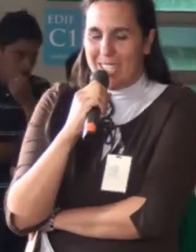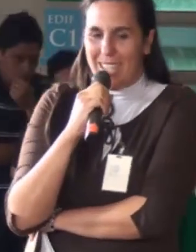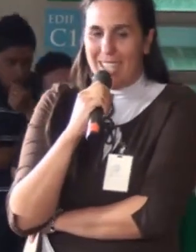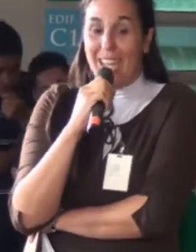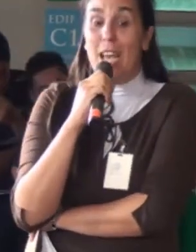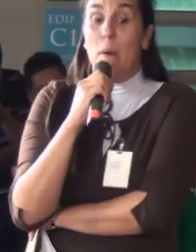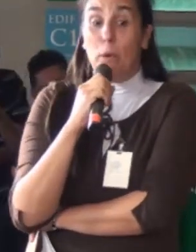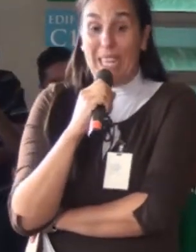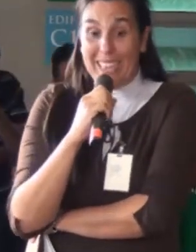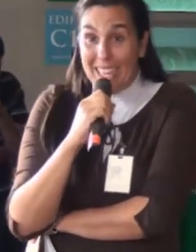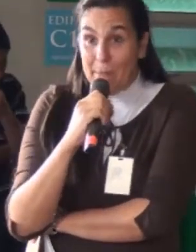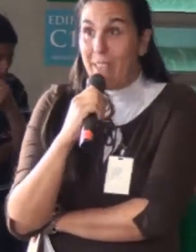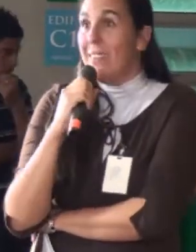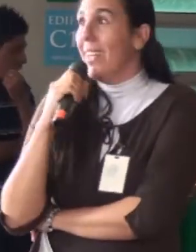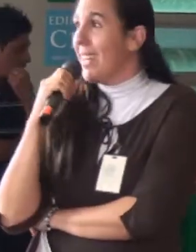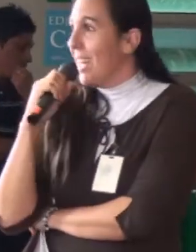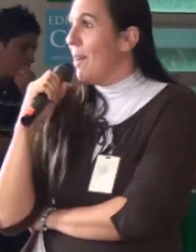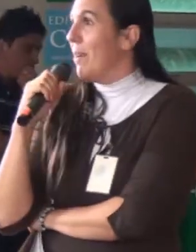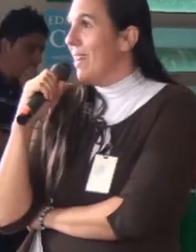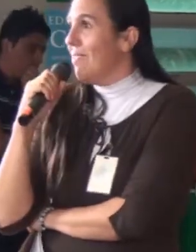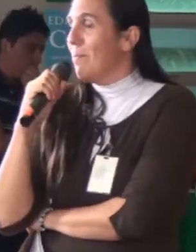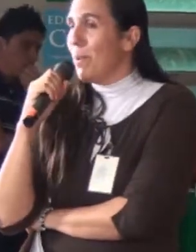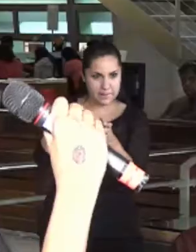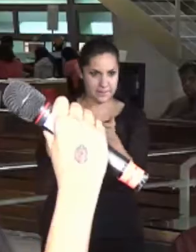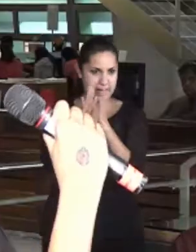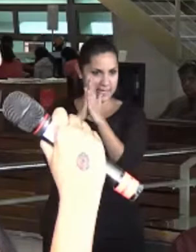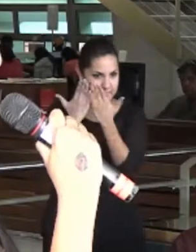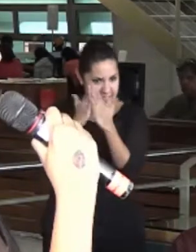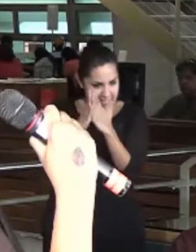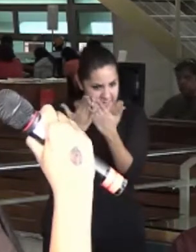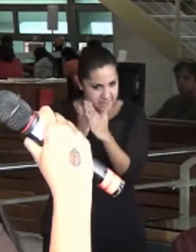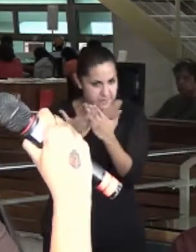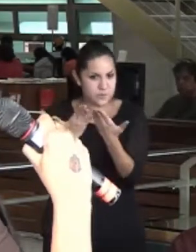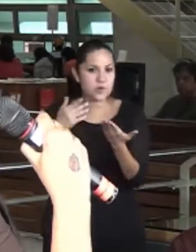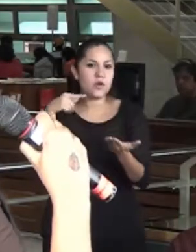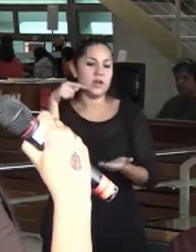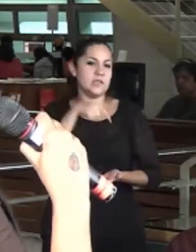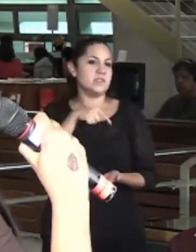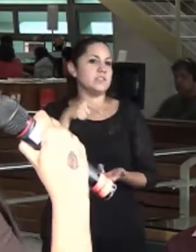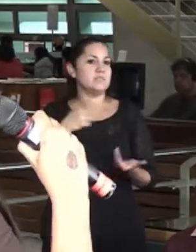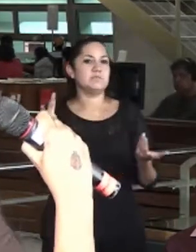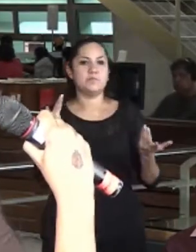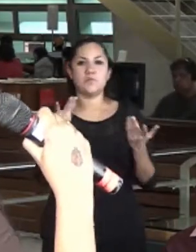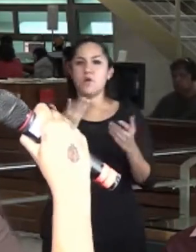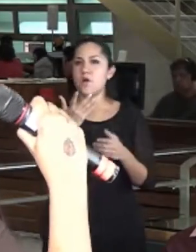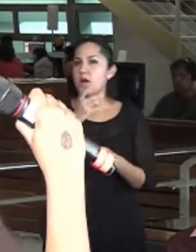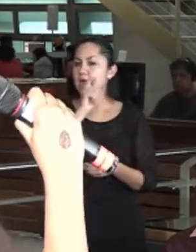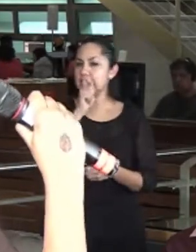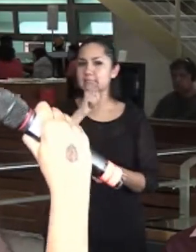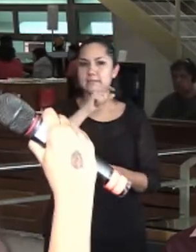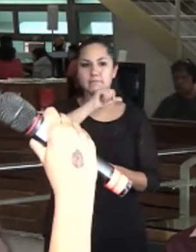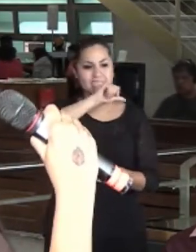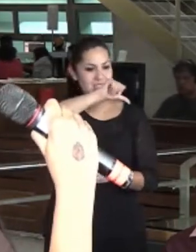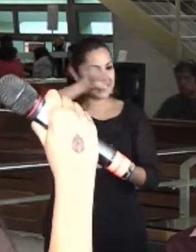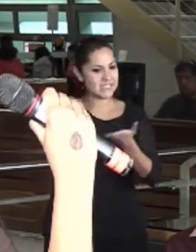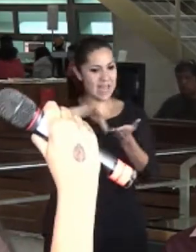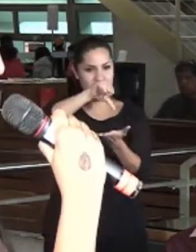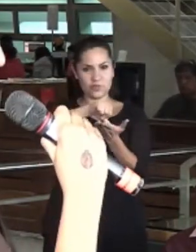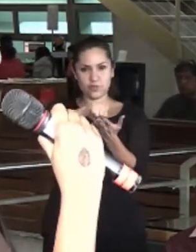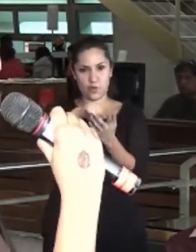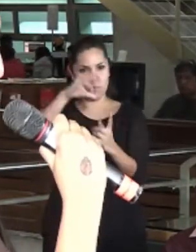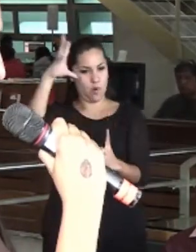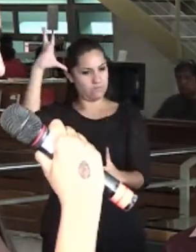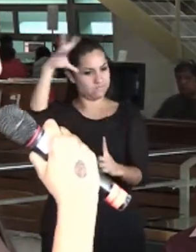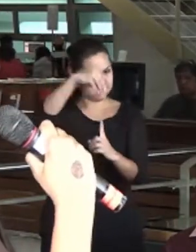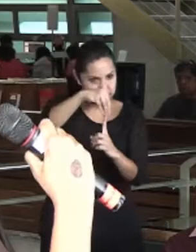etcétera por el tema del que habla por la cuestión que aborda desde el centro que no es una cuestión sino